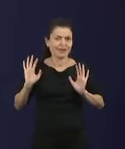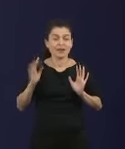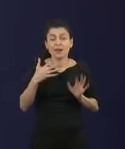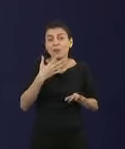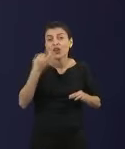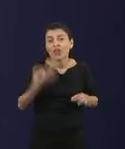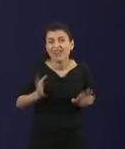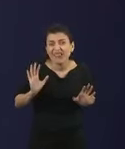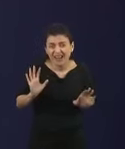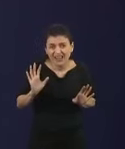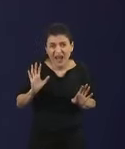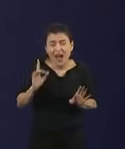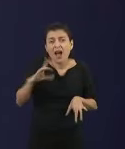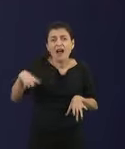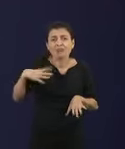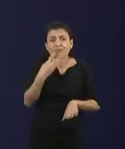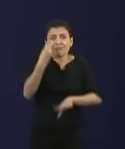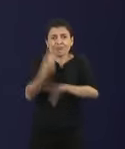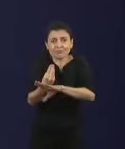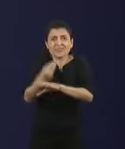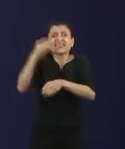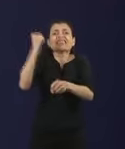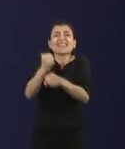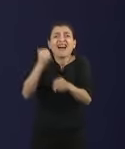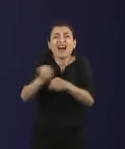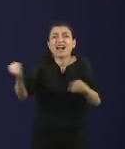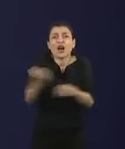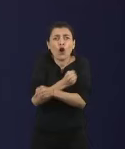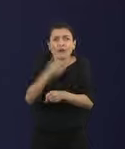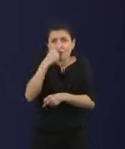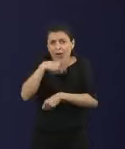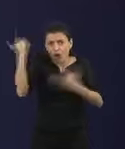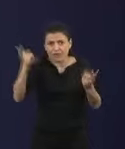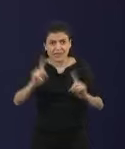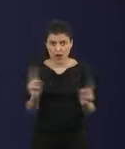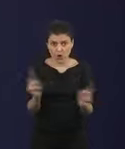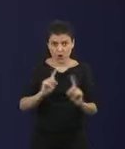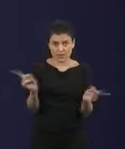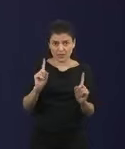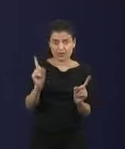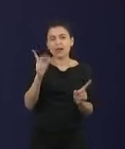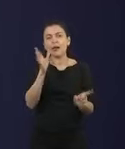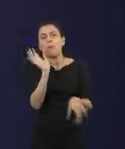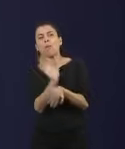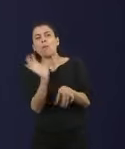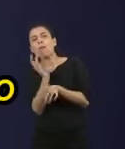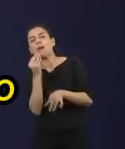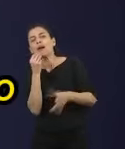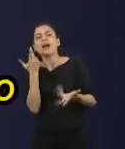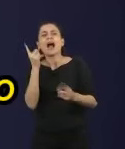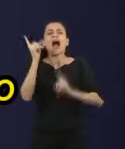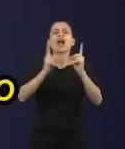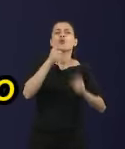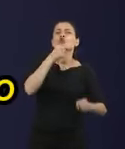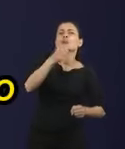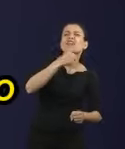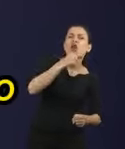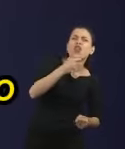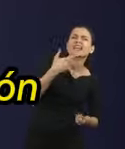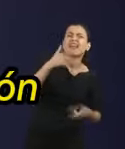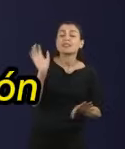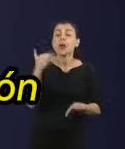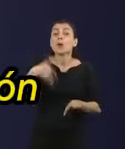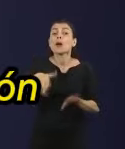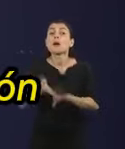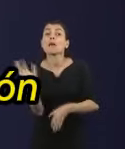nunca asumieron los cargos que se se digamos se dejaba entrever o que la prensa decía que iban a tal o